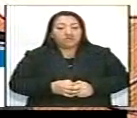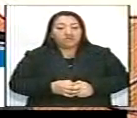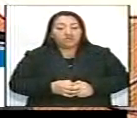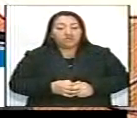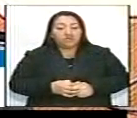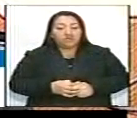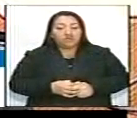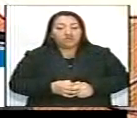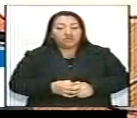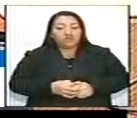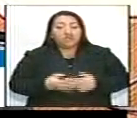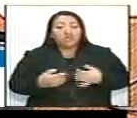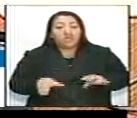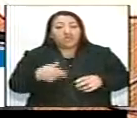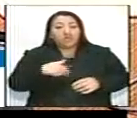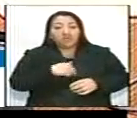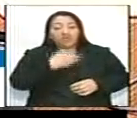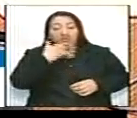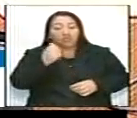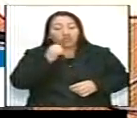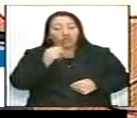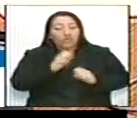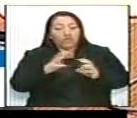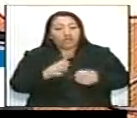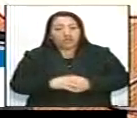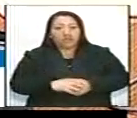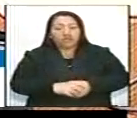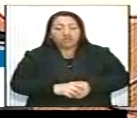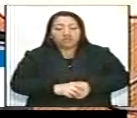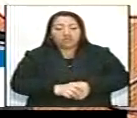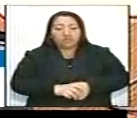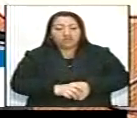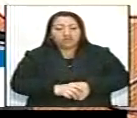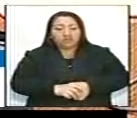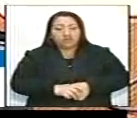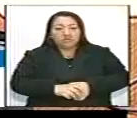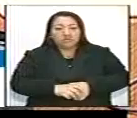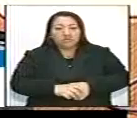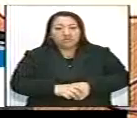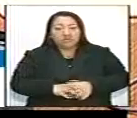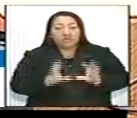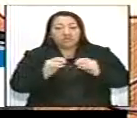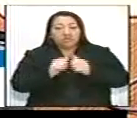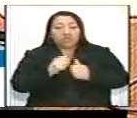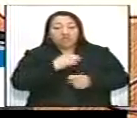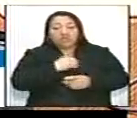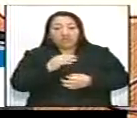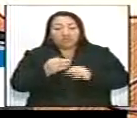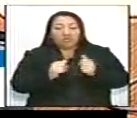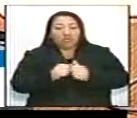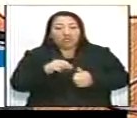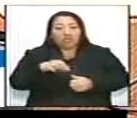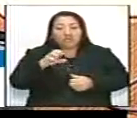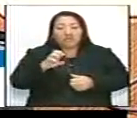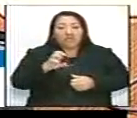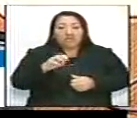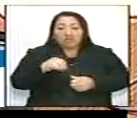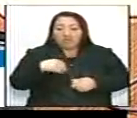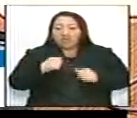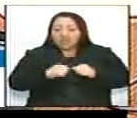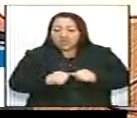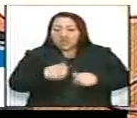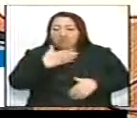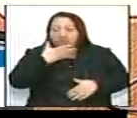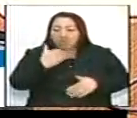que hemos venido mejorando día a día y que, en coordinación con el MEF que está aquí a mi lado y con PCM, lo seguimos